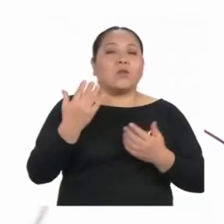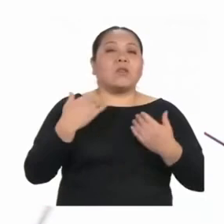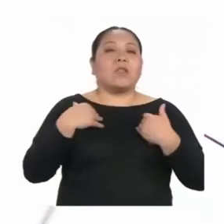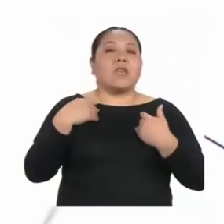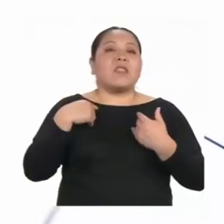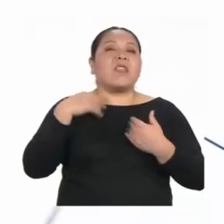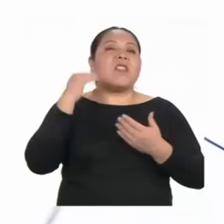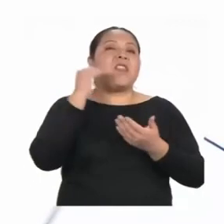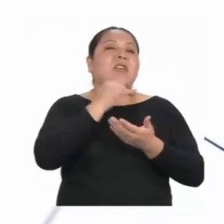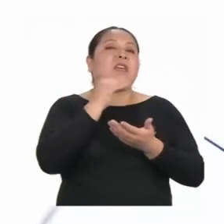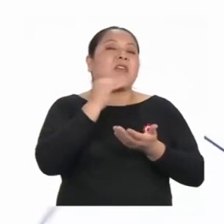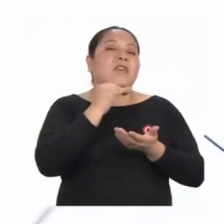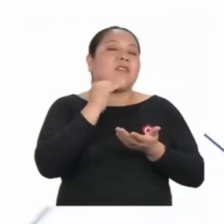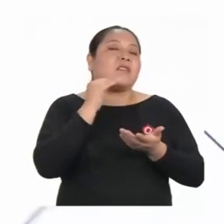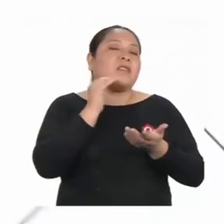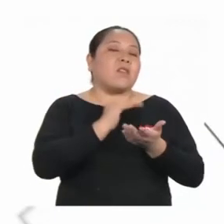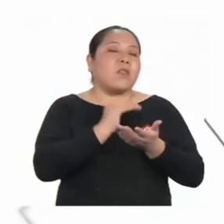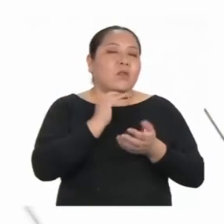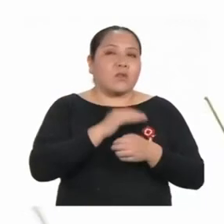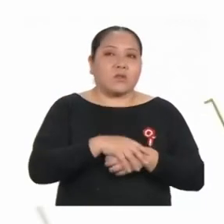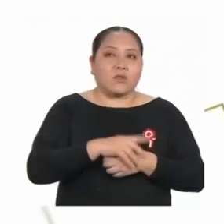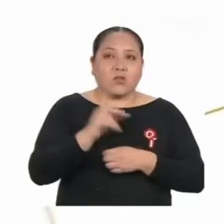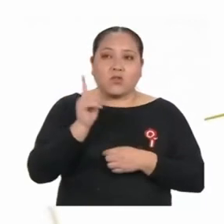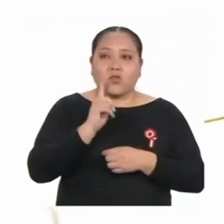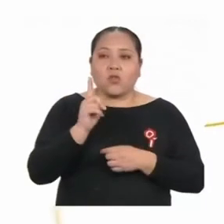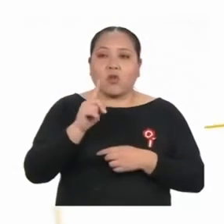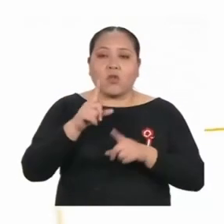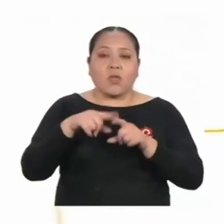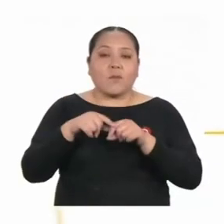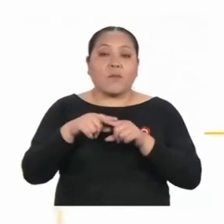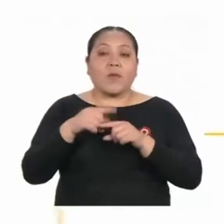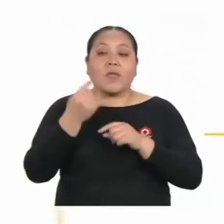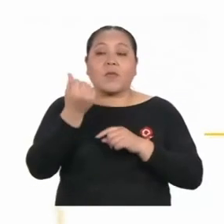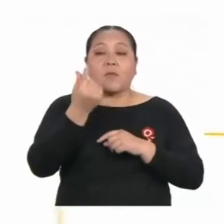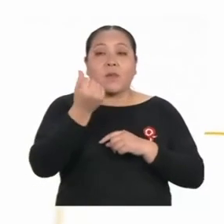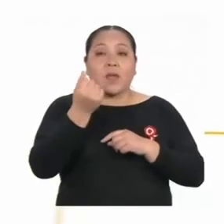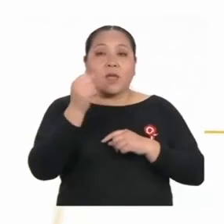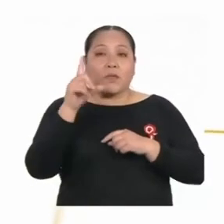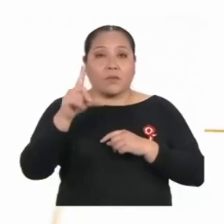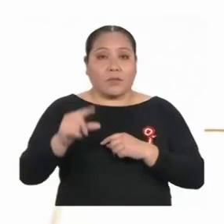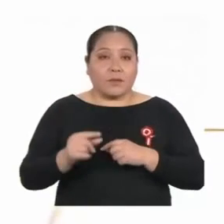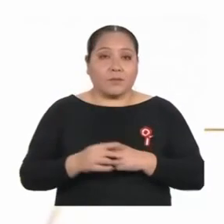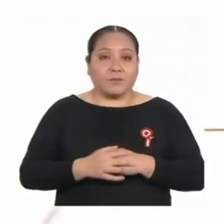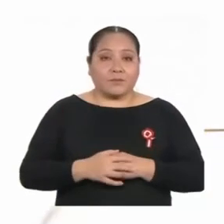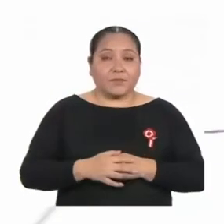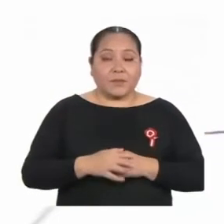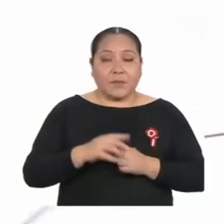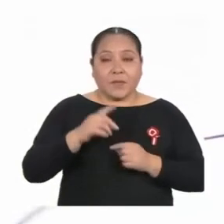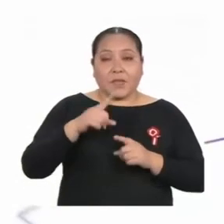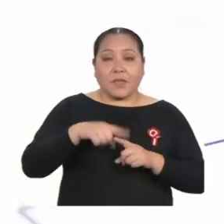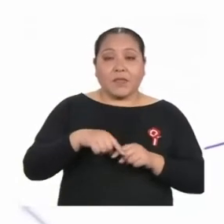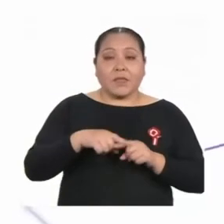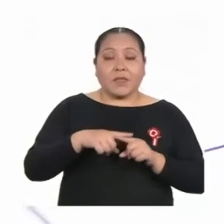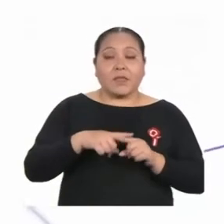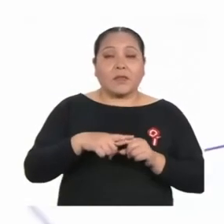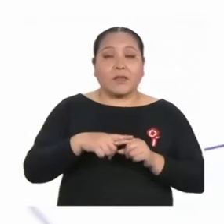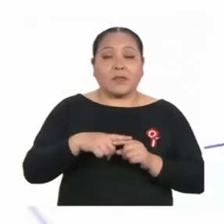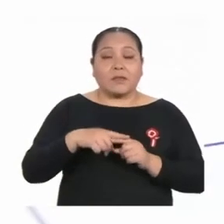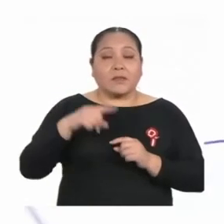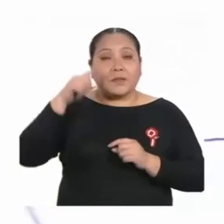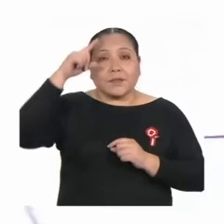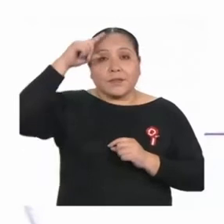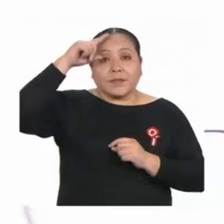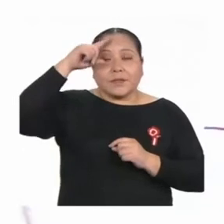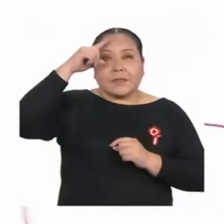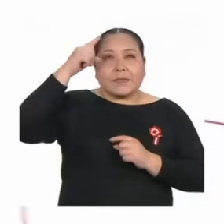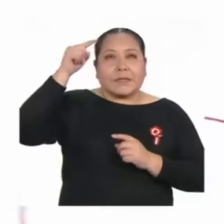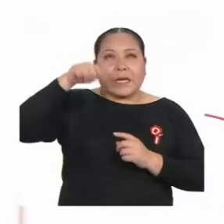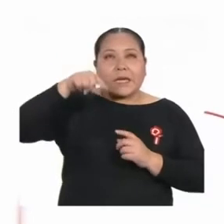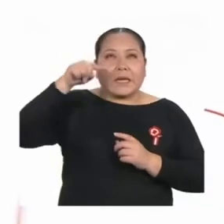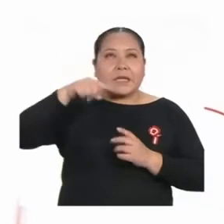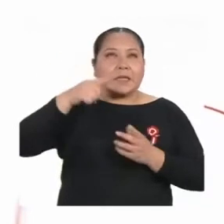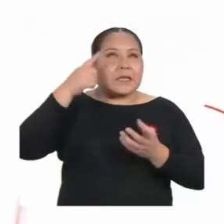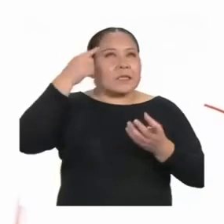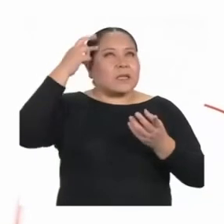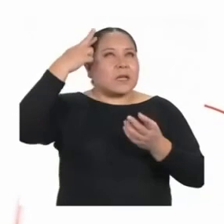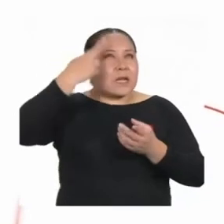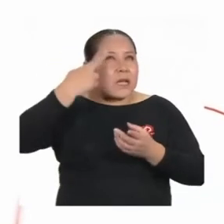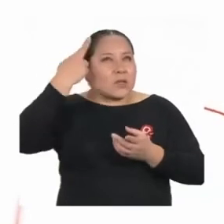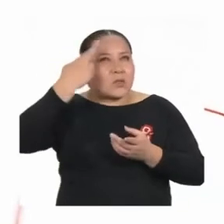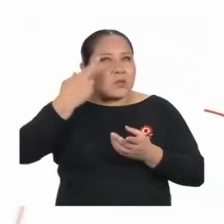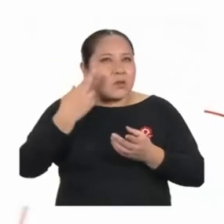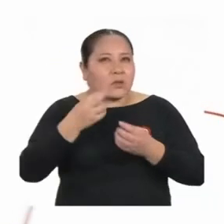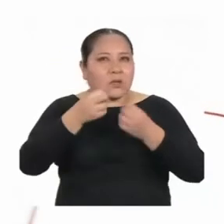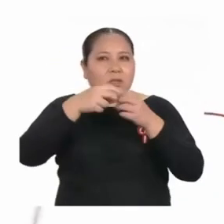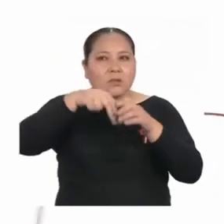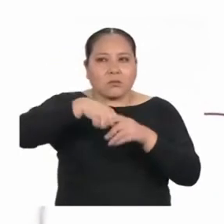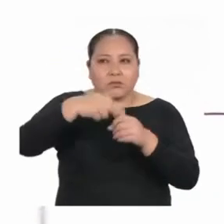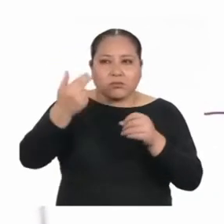socioeconómica del hogar. Debido a las dudas sobre las razones reales detrás de esta causa de la deserción, se